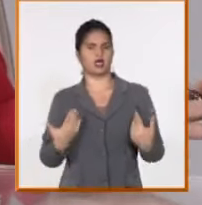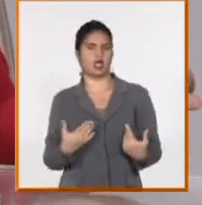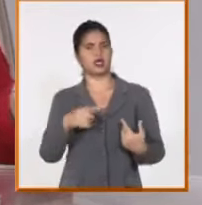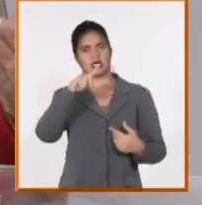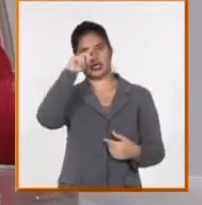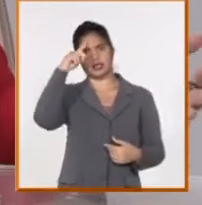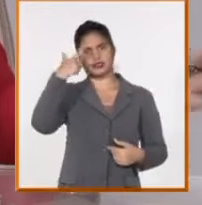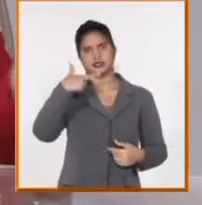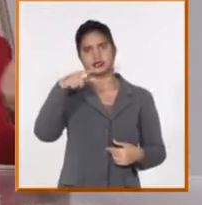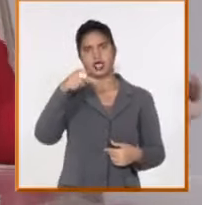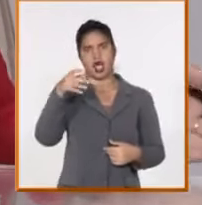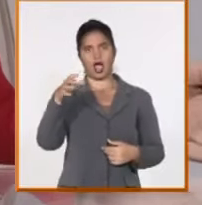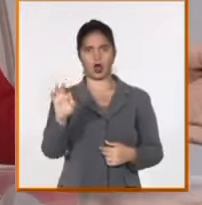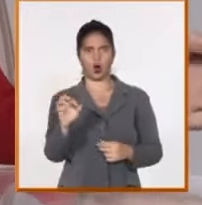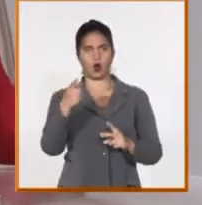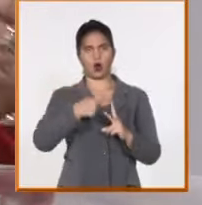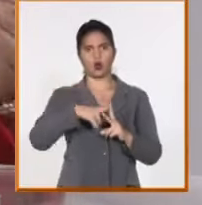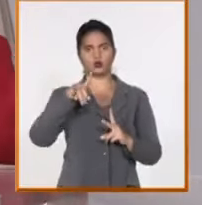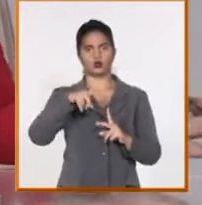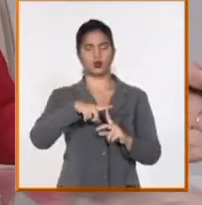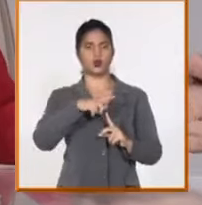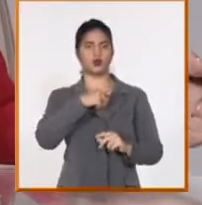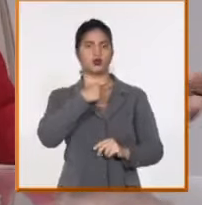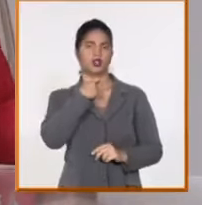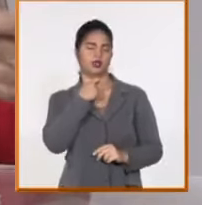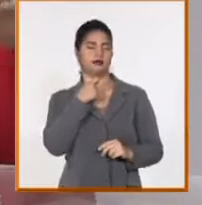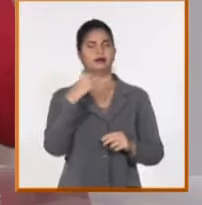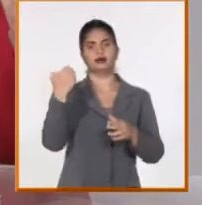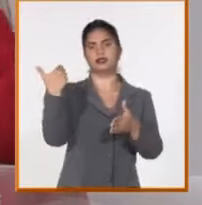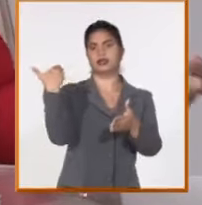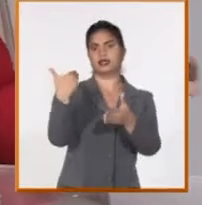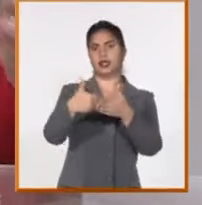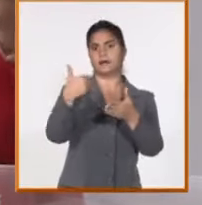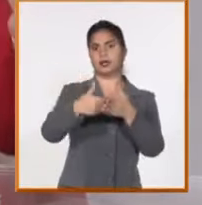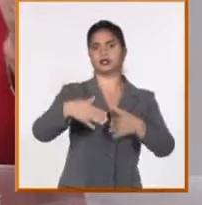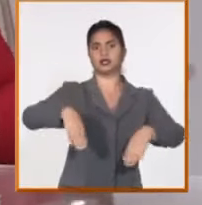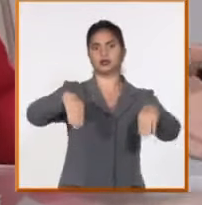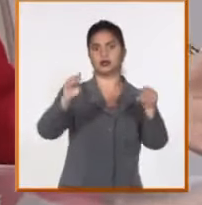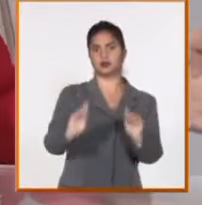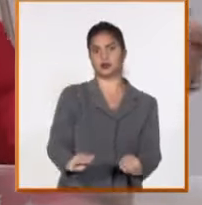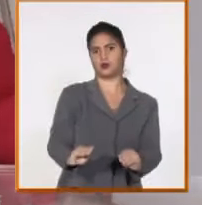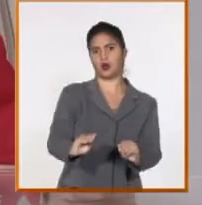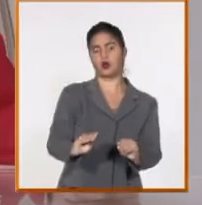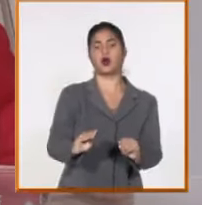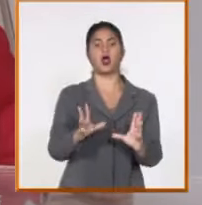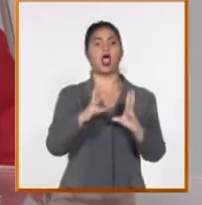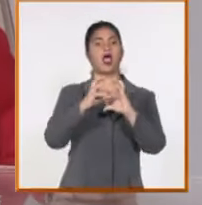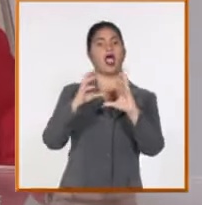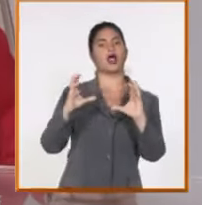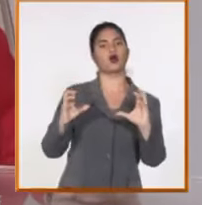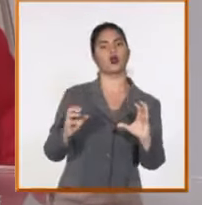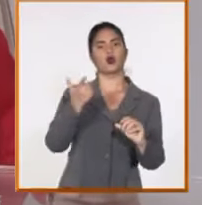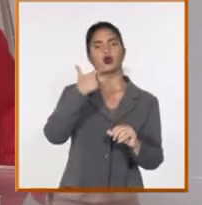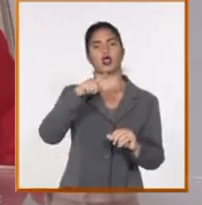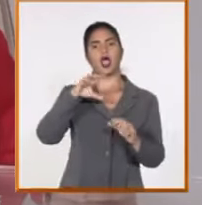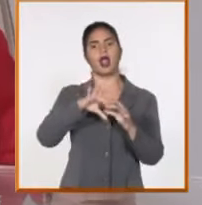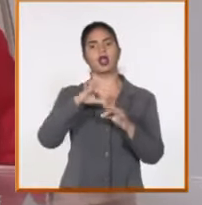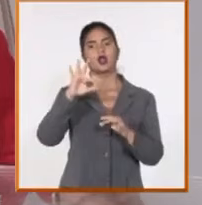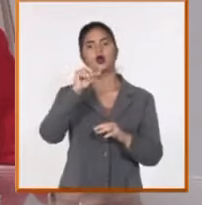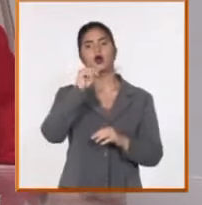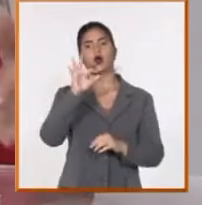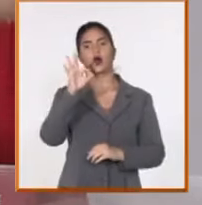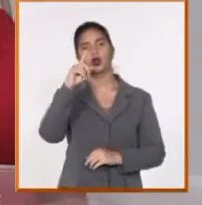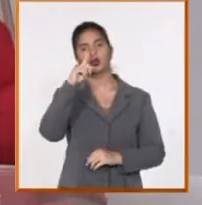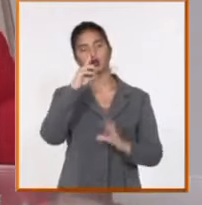como como como en la industria textil como como algodón con la mezcla de esta de estas